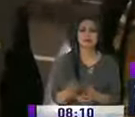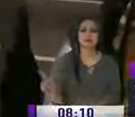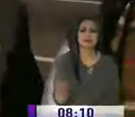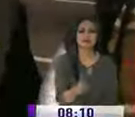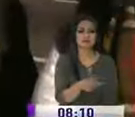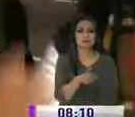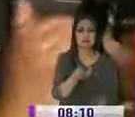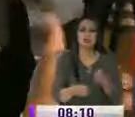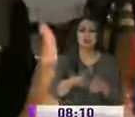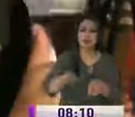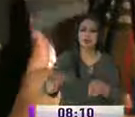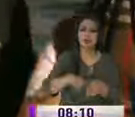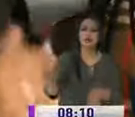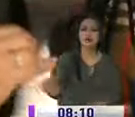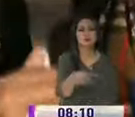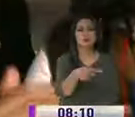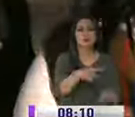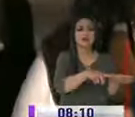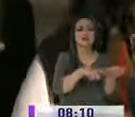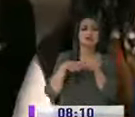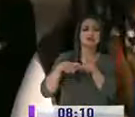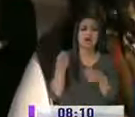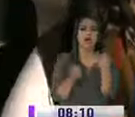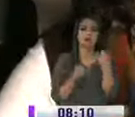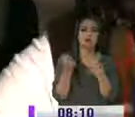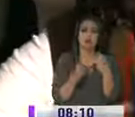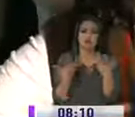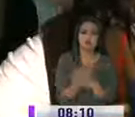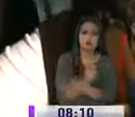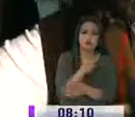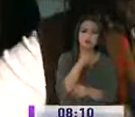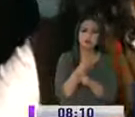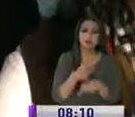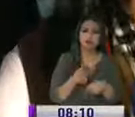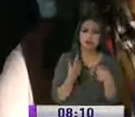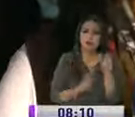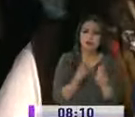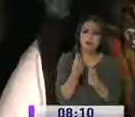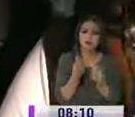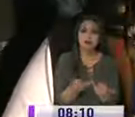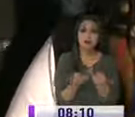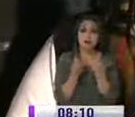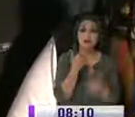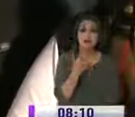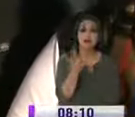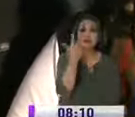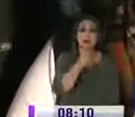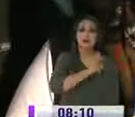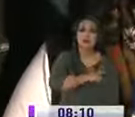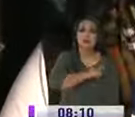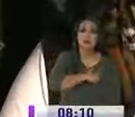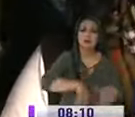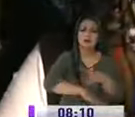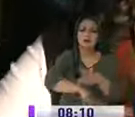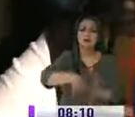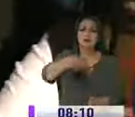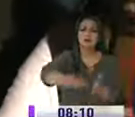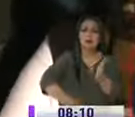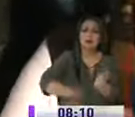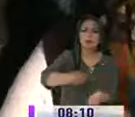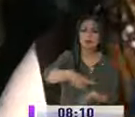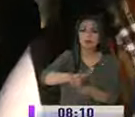los pasajeros, llaman a la wincha y se llevan los vehículos. Lo que tenemos entendido al momento que son 3 salarios básicos, la multa, ¿sí?